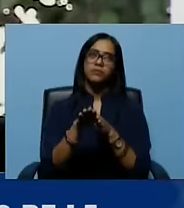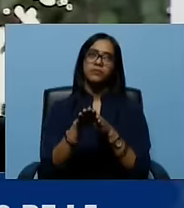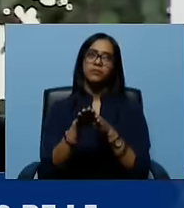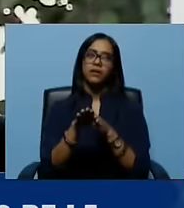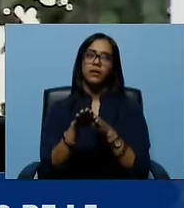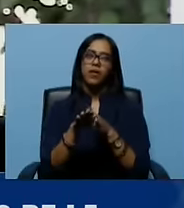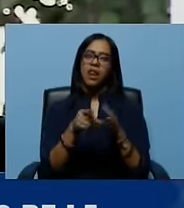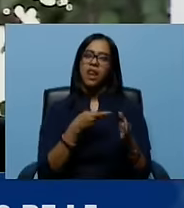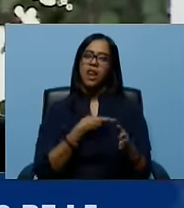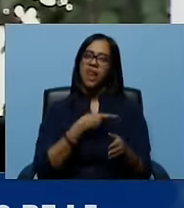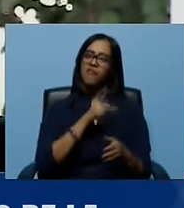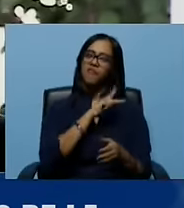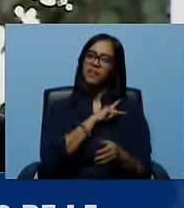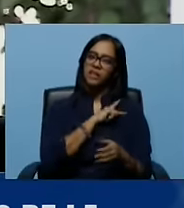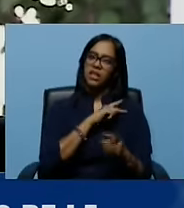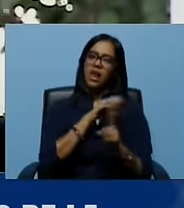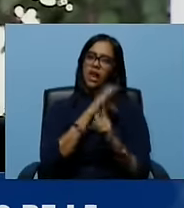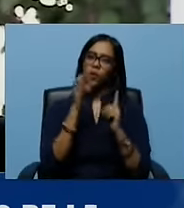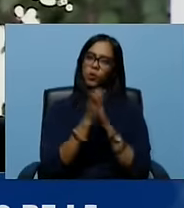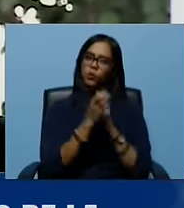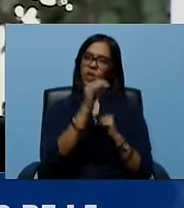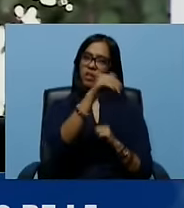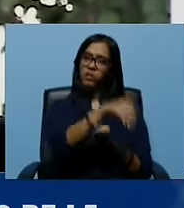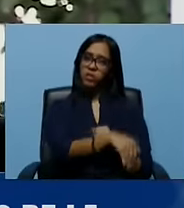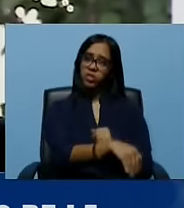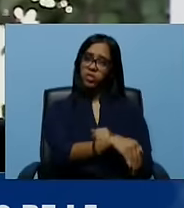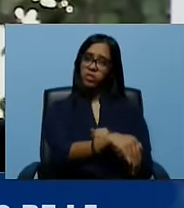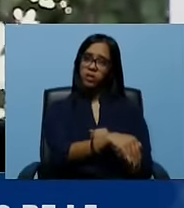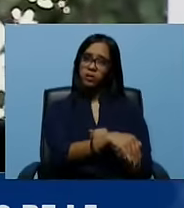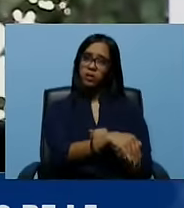¿La falsedad de la cultura decadente de Occidente?